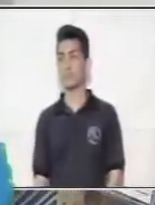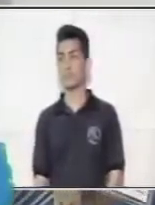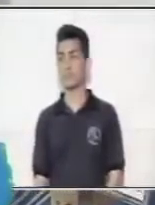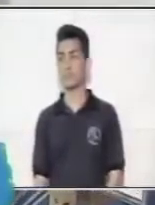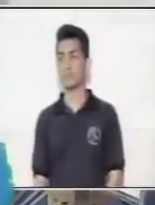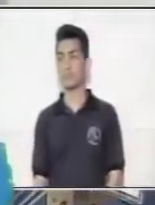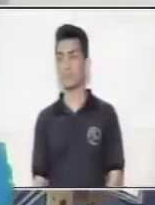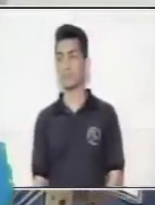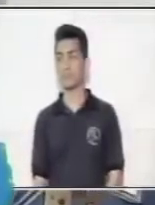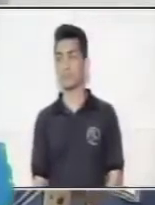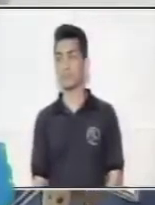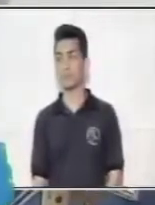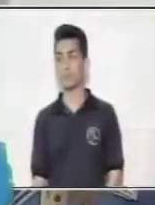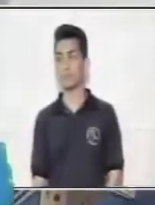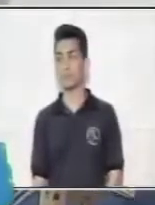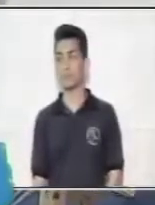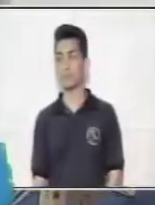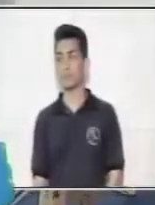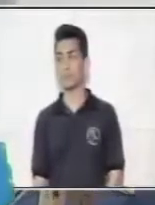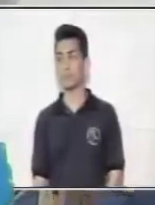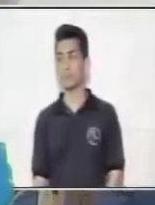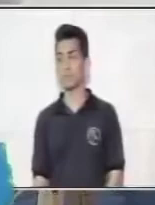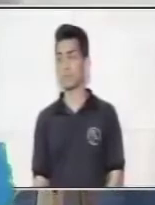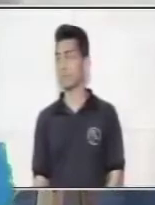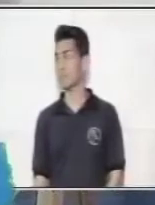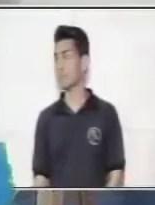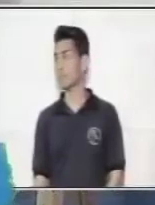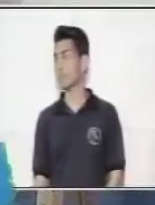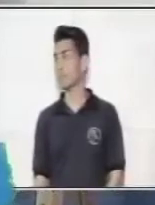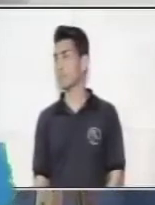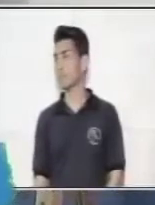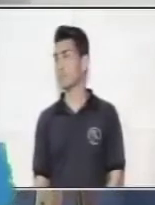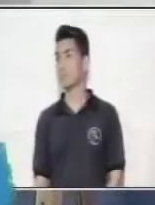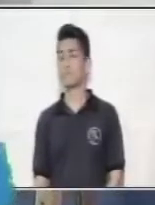siguiente. La niña corre